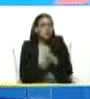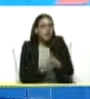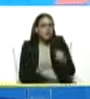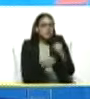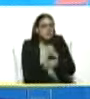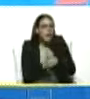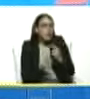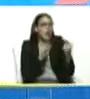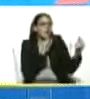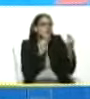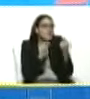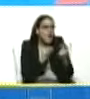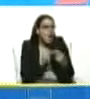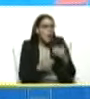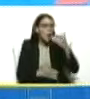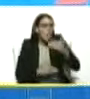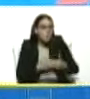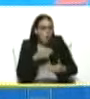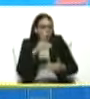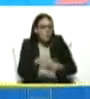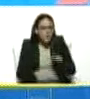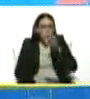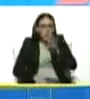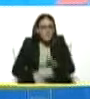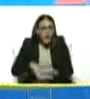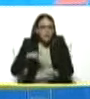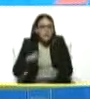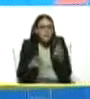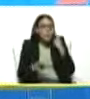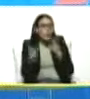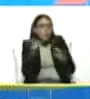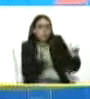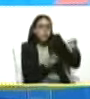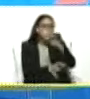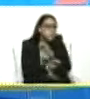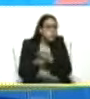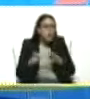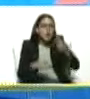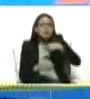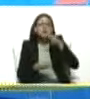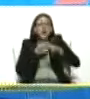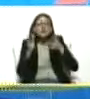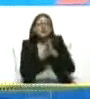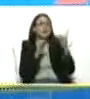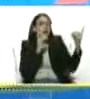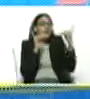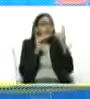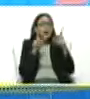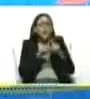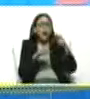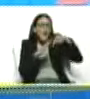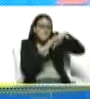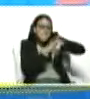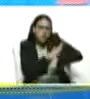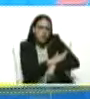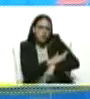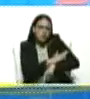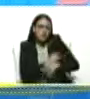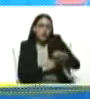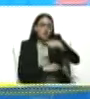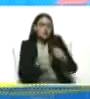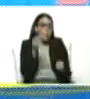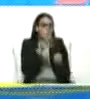en diálogo. Este diálogo económico profundo lo fundamos en